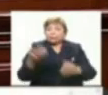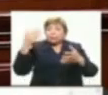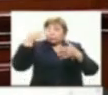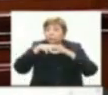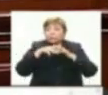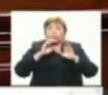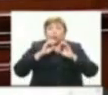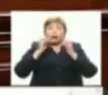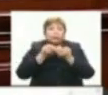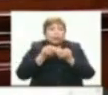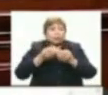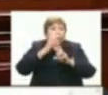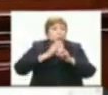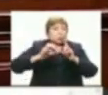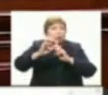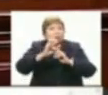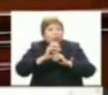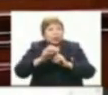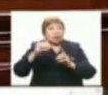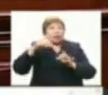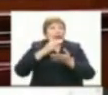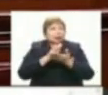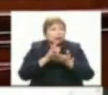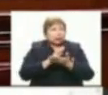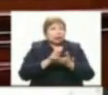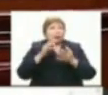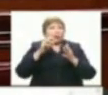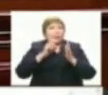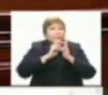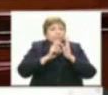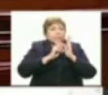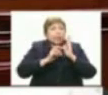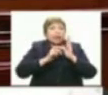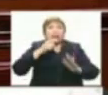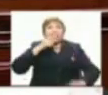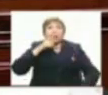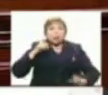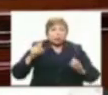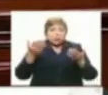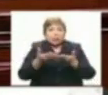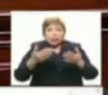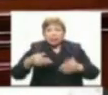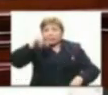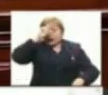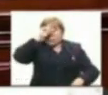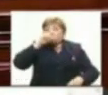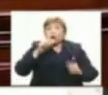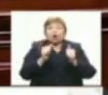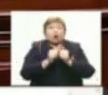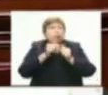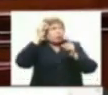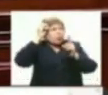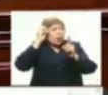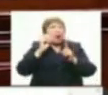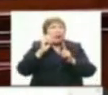Introduciremos un enfoque intercultural a través de un plan para transformar lingüísticamente al Estado peruano, con el objetivo